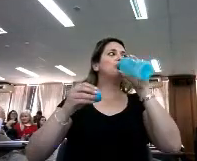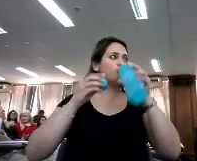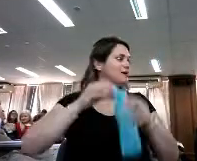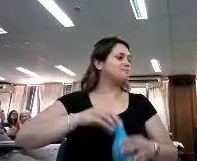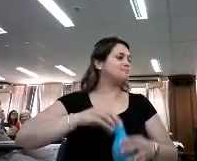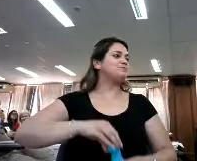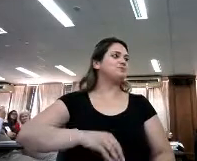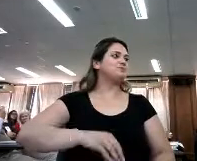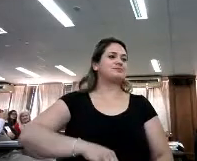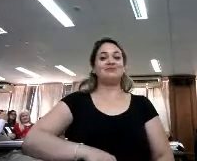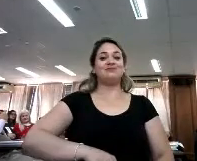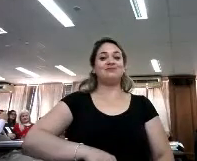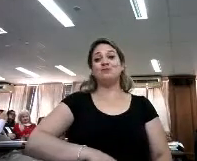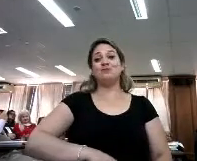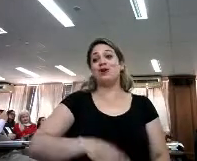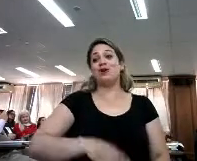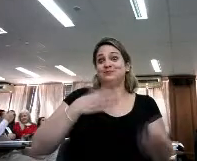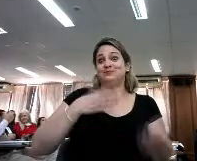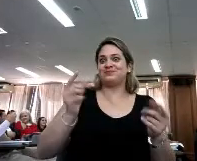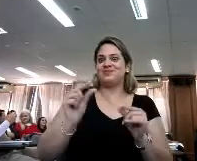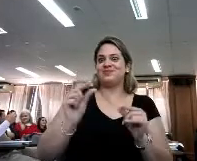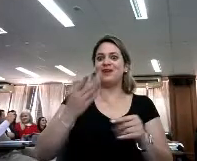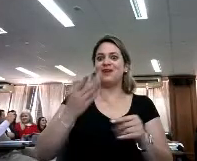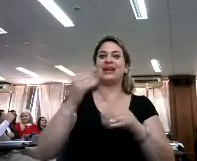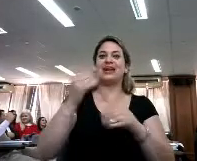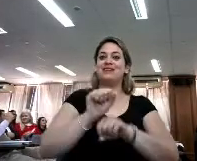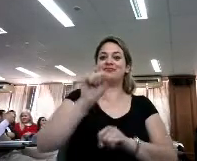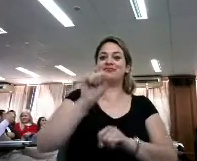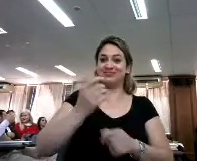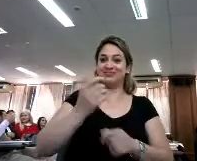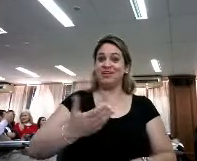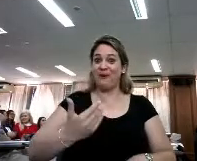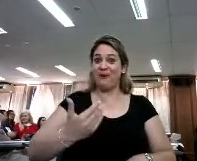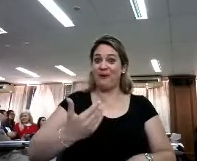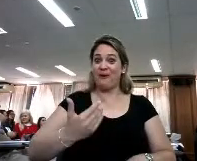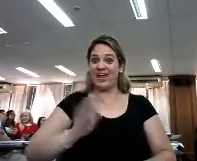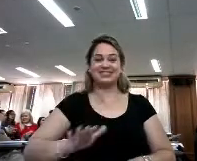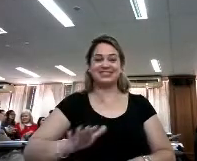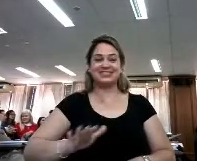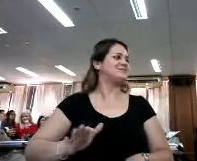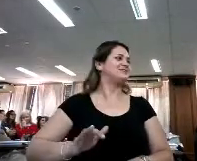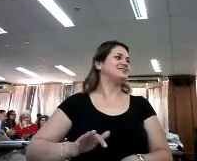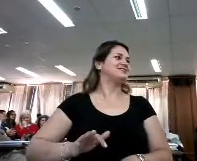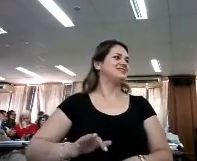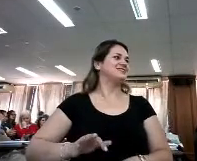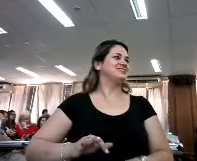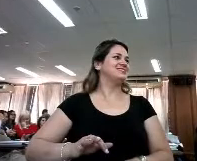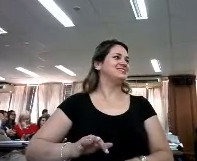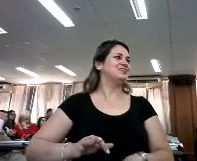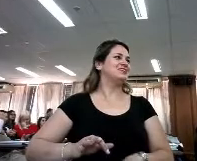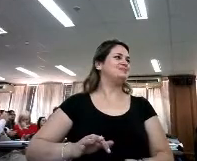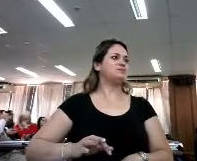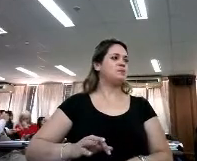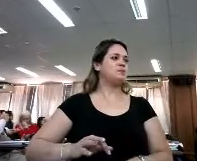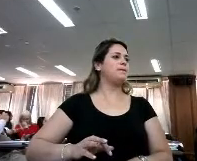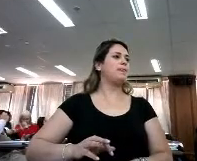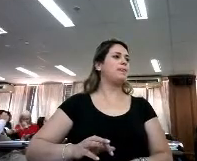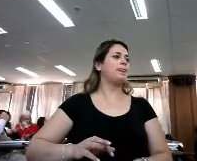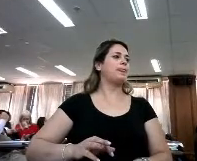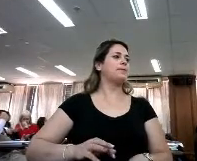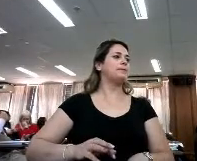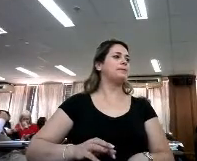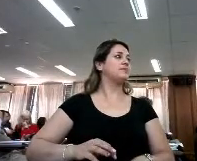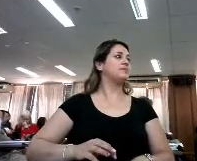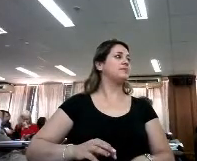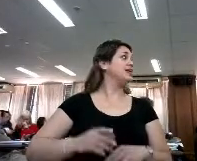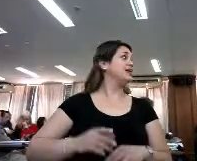dejarle el gusto a poco para que hagan la diplomatura. Hola. Vamos a ver si el